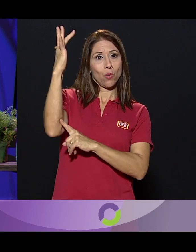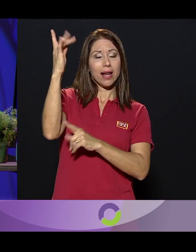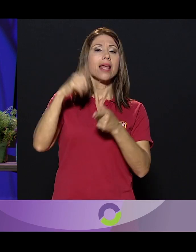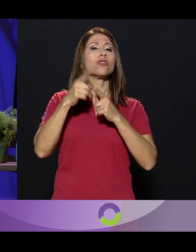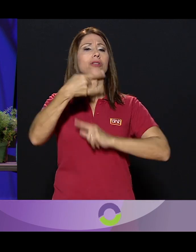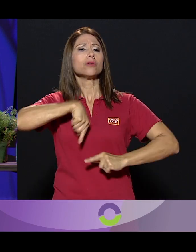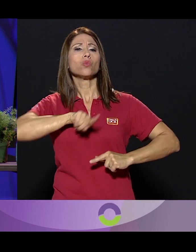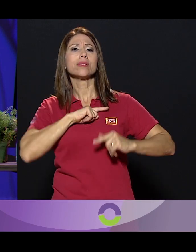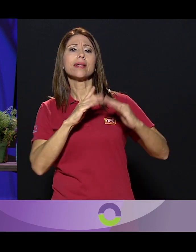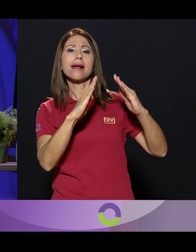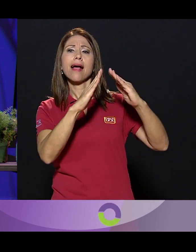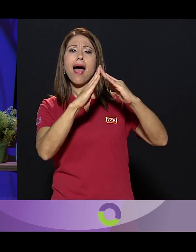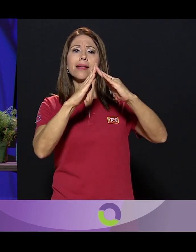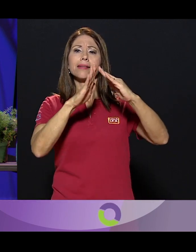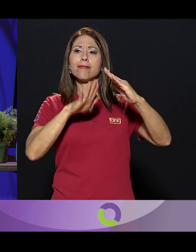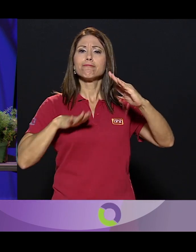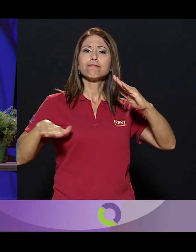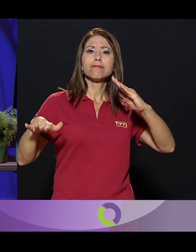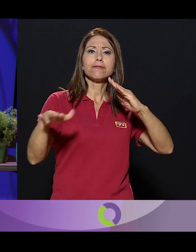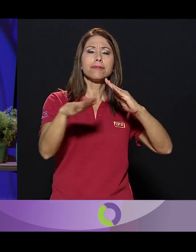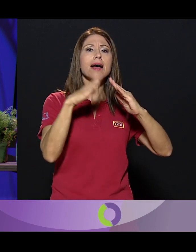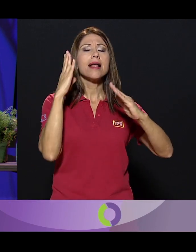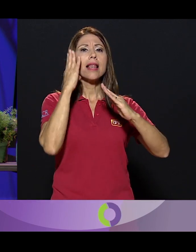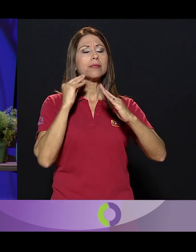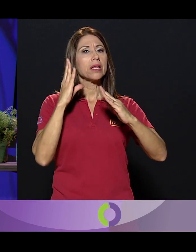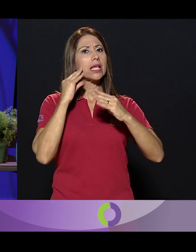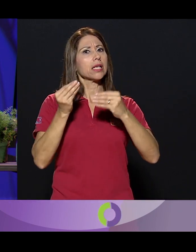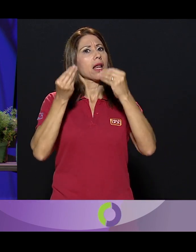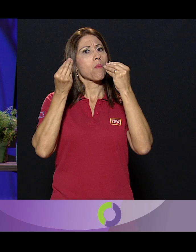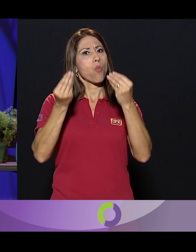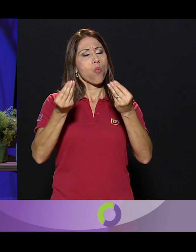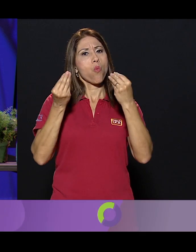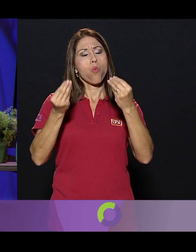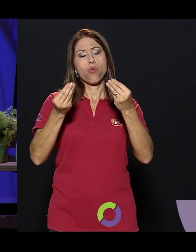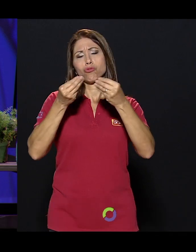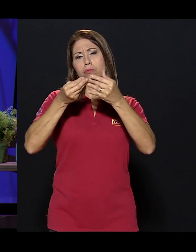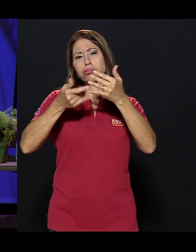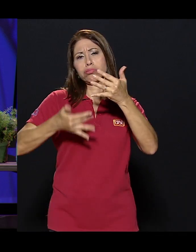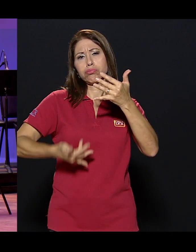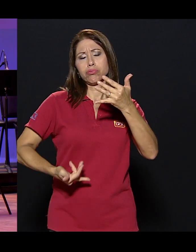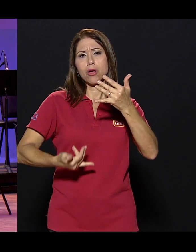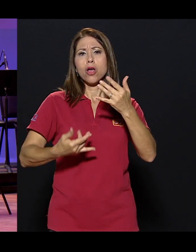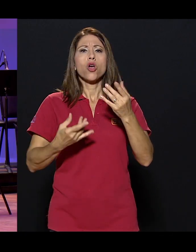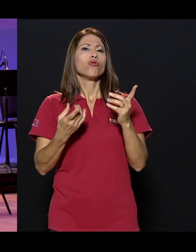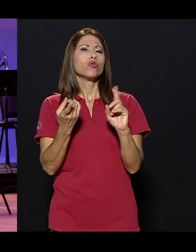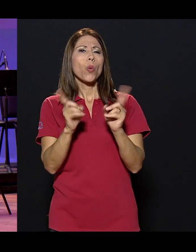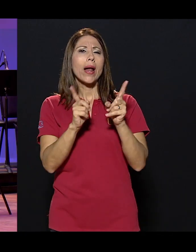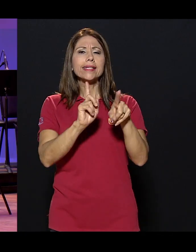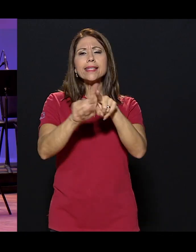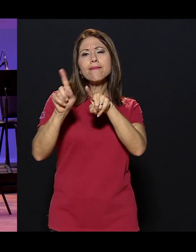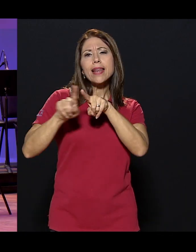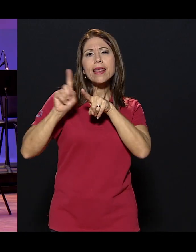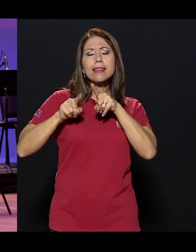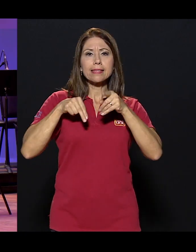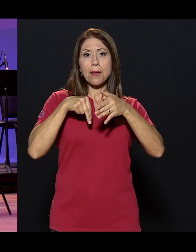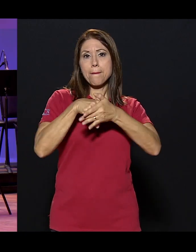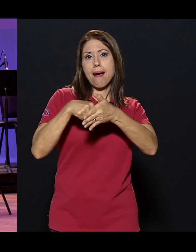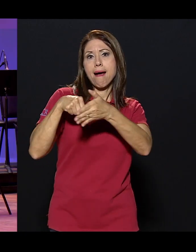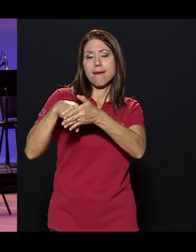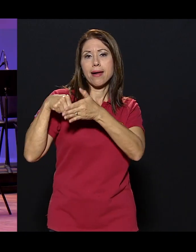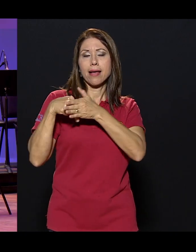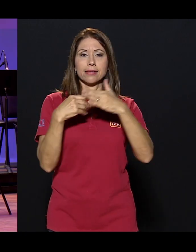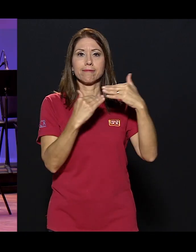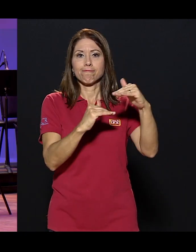casa en donde la experiencia era muy amplia de cuáles eran las diferentes barreras, porque las barreras